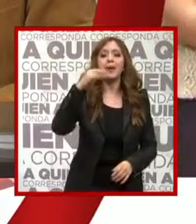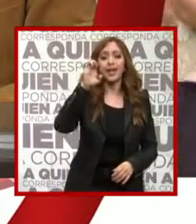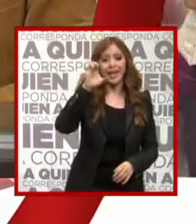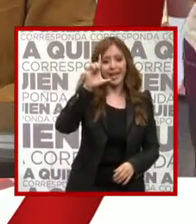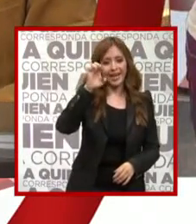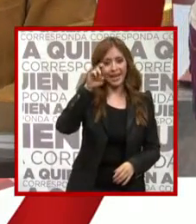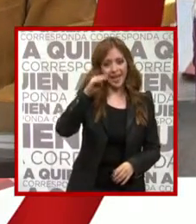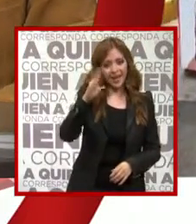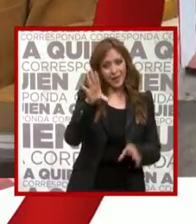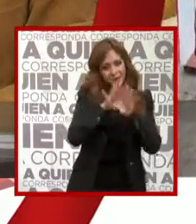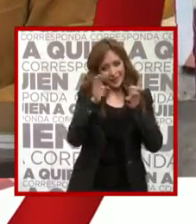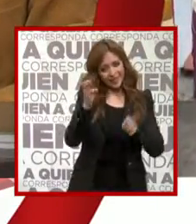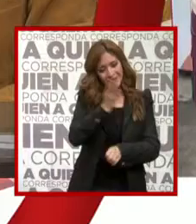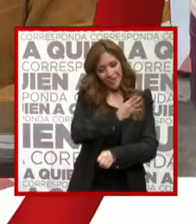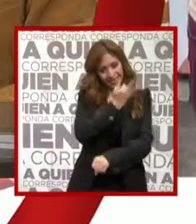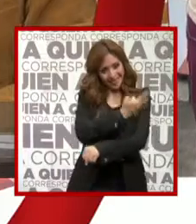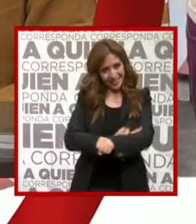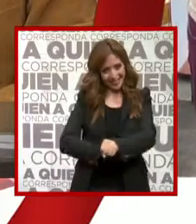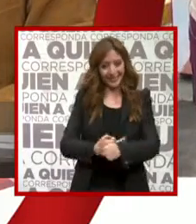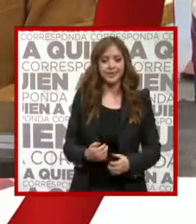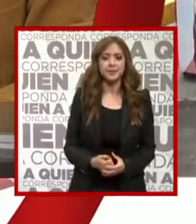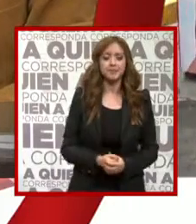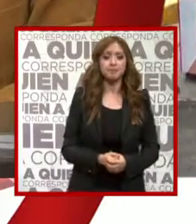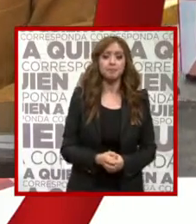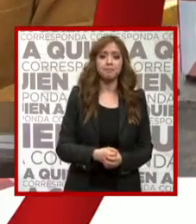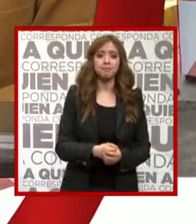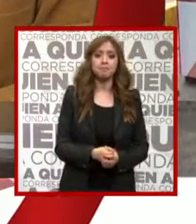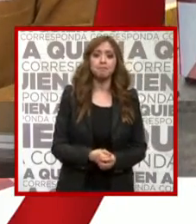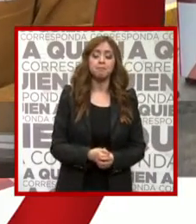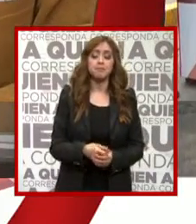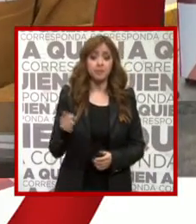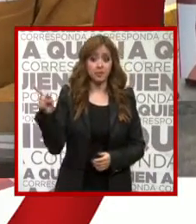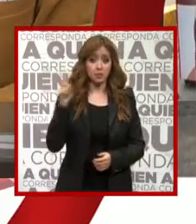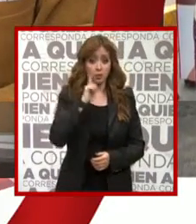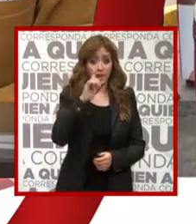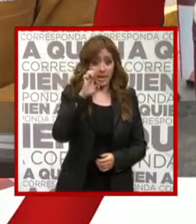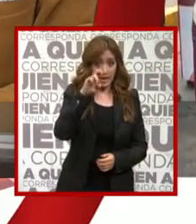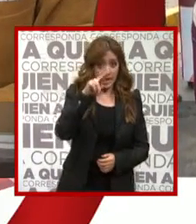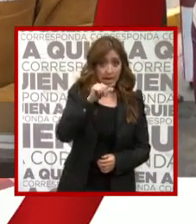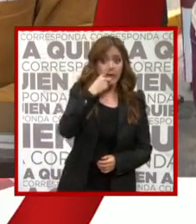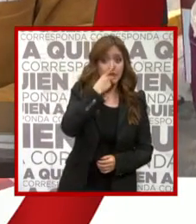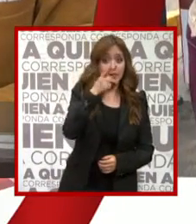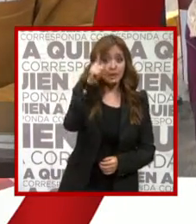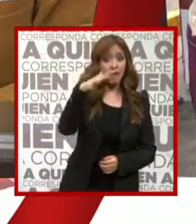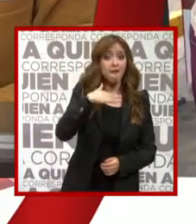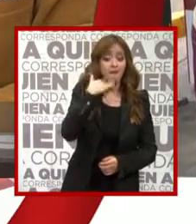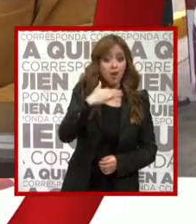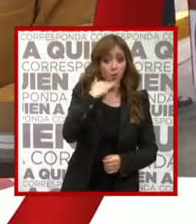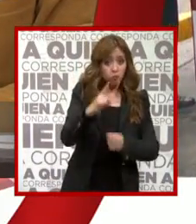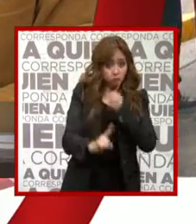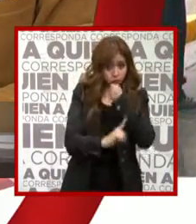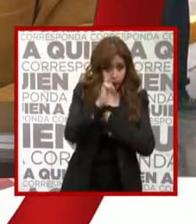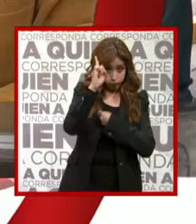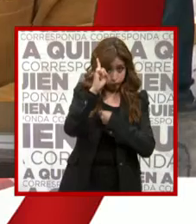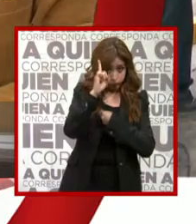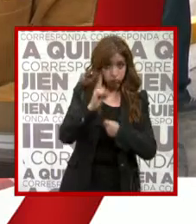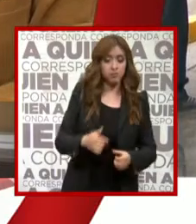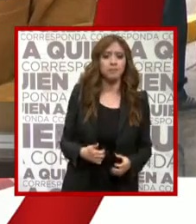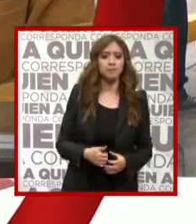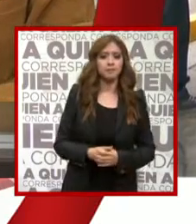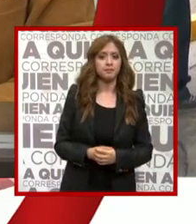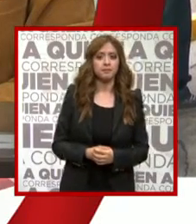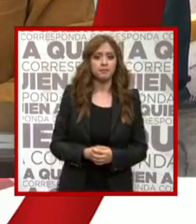está? Muy buenas tardes. Muy buenas tardes. Elena Loredo, nos platicaba que, bueno, fue víctima de un fraude. Sí, mira, nosotros